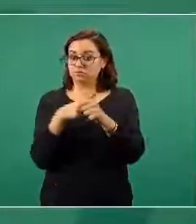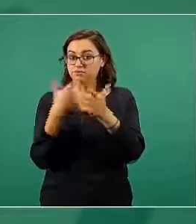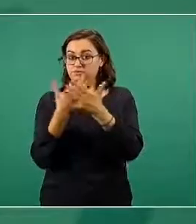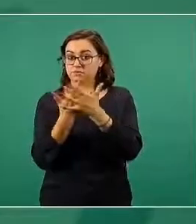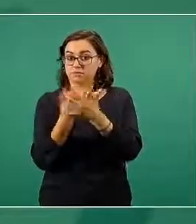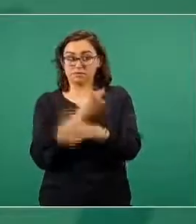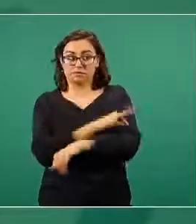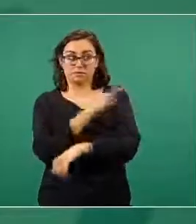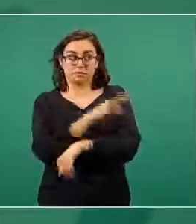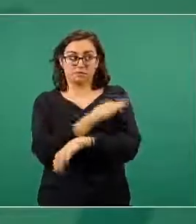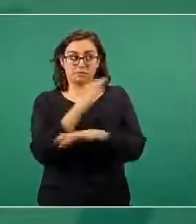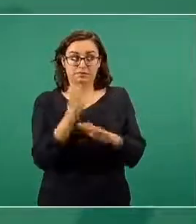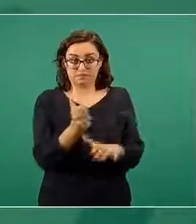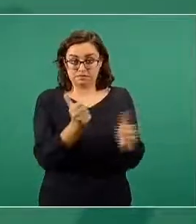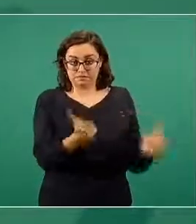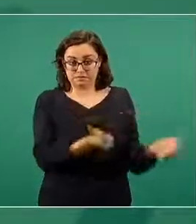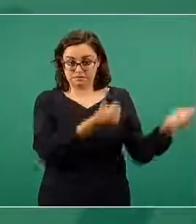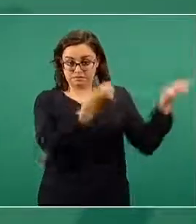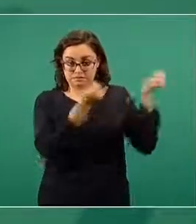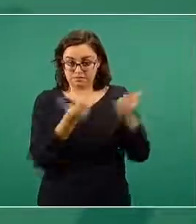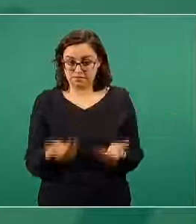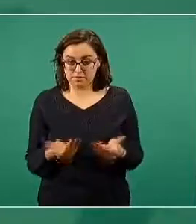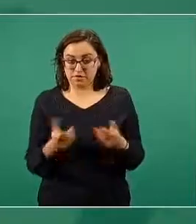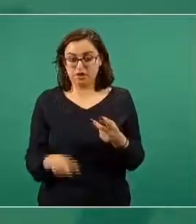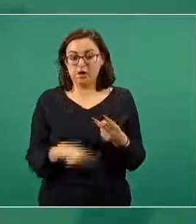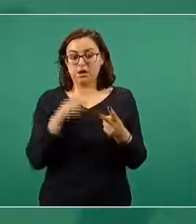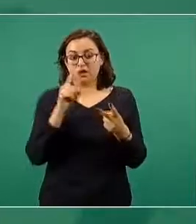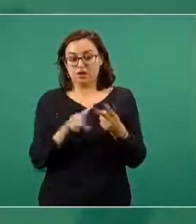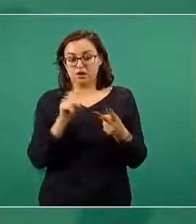proveeduría, después la mortalidad